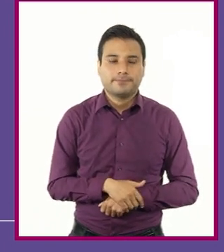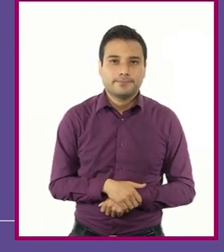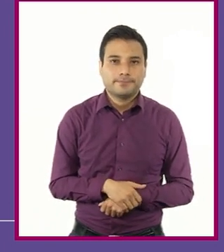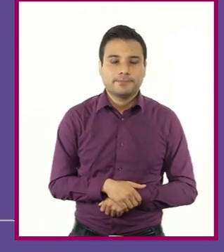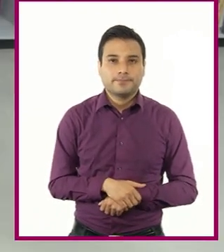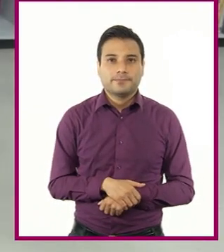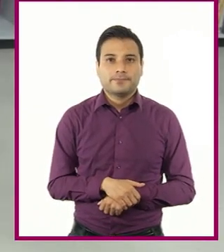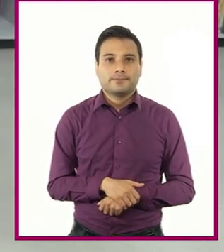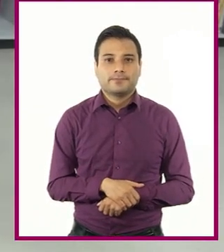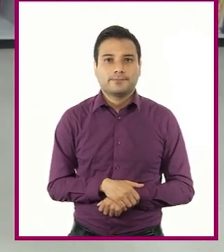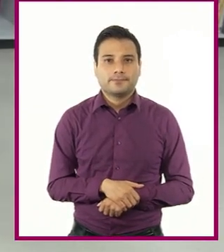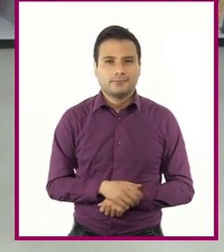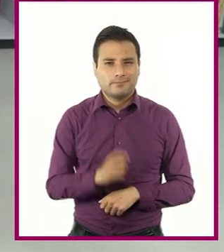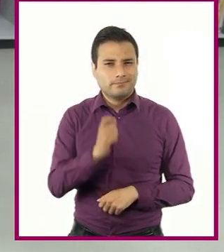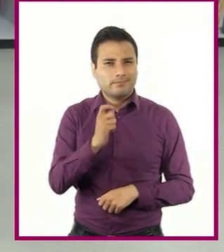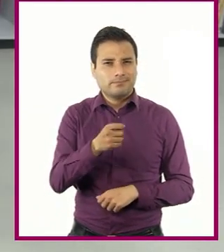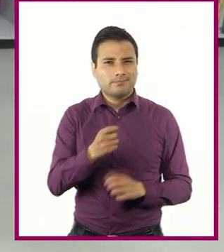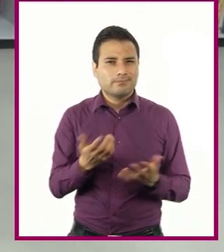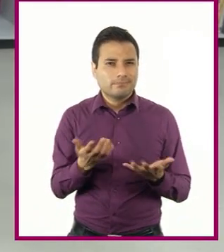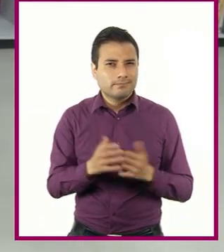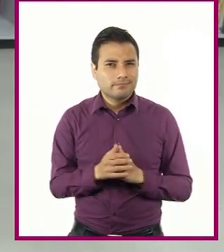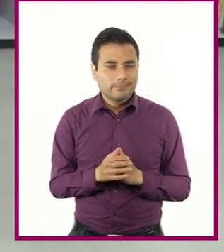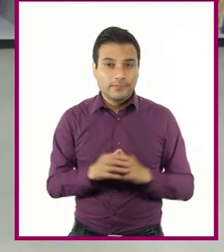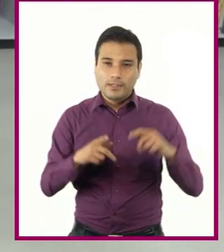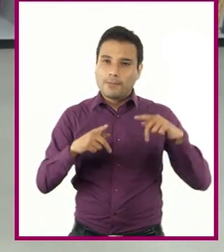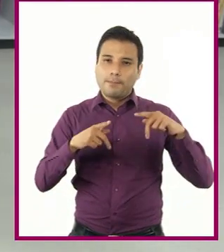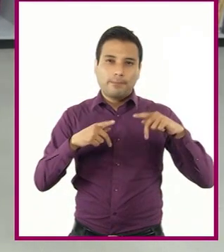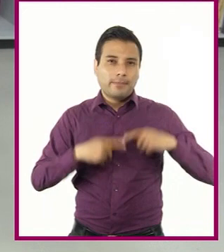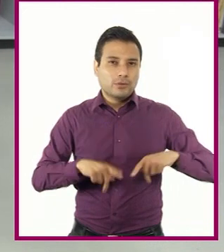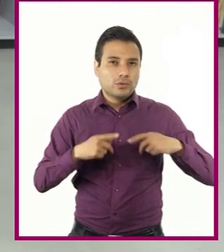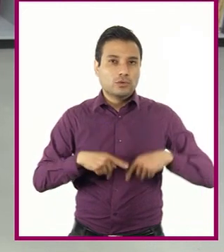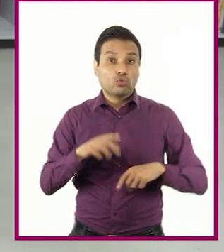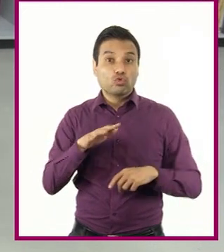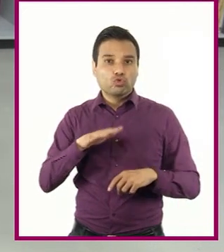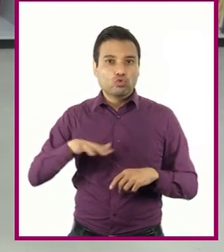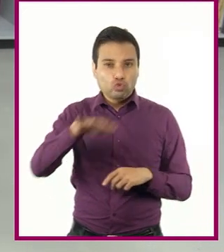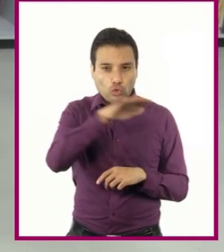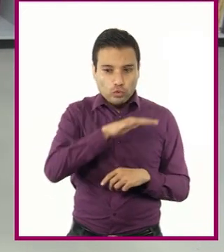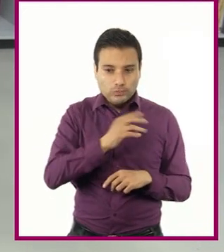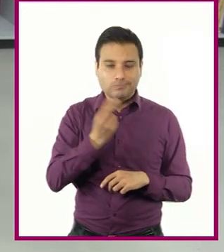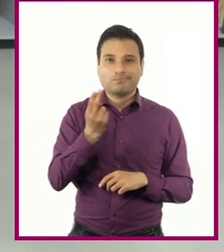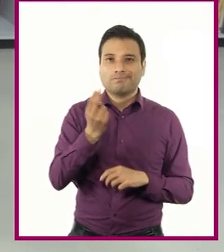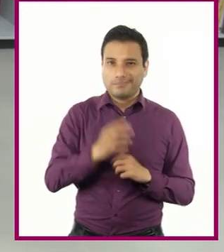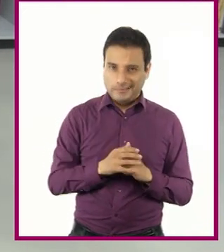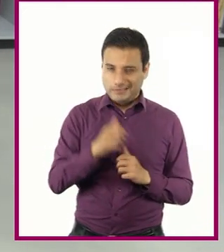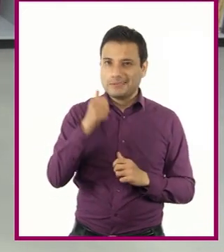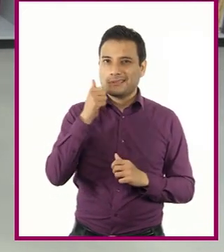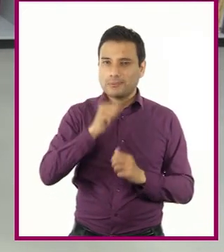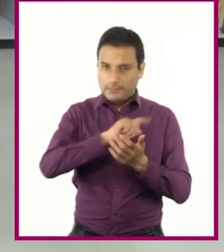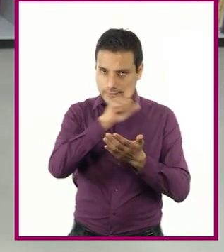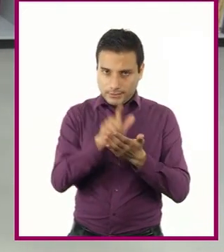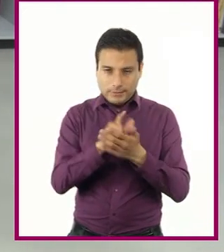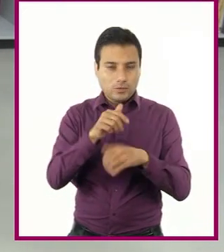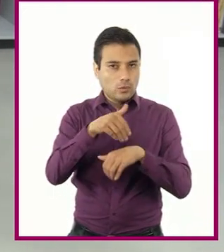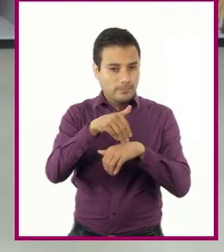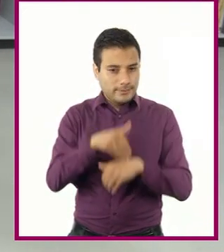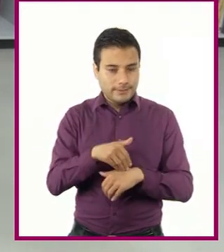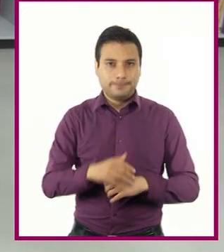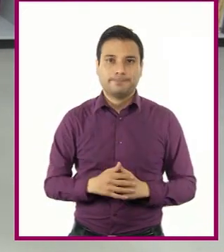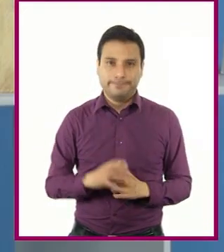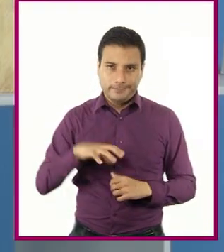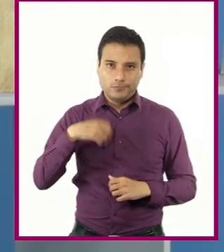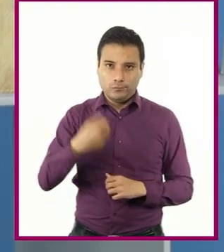1892-1954. Es decir, que las y los ciudadanos debemos procurar vivir en un Estado de derecho. Muy